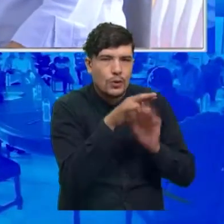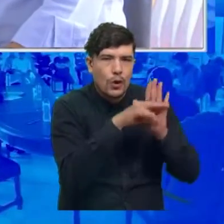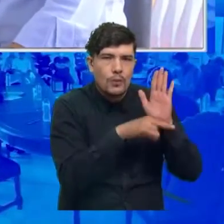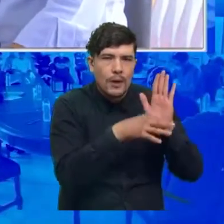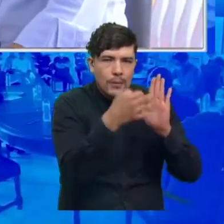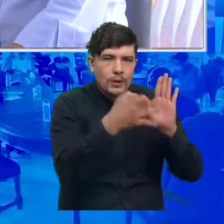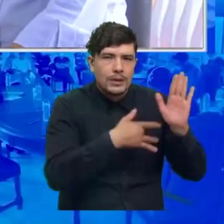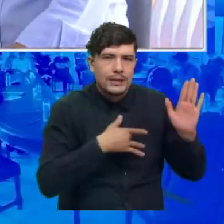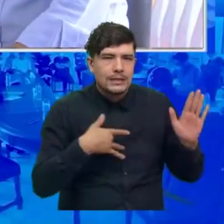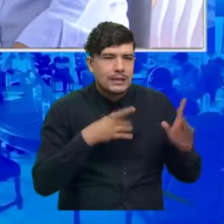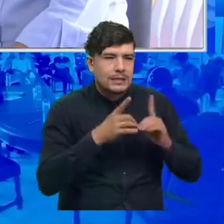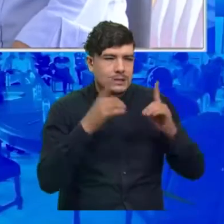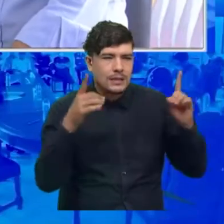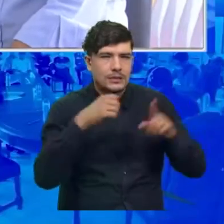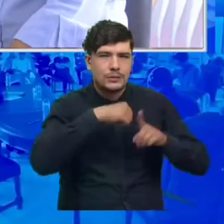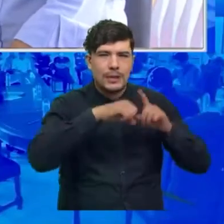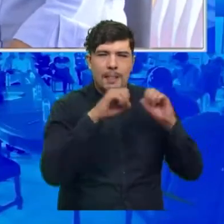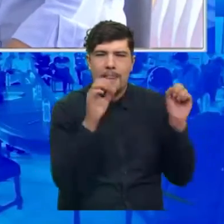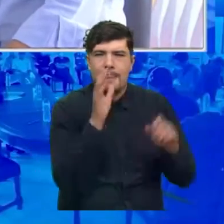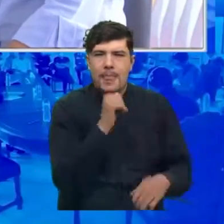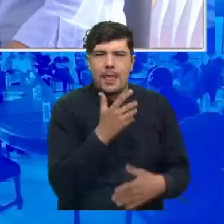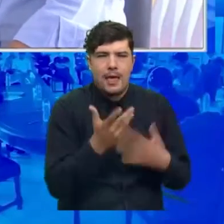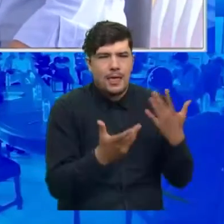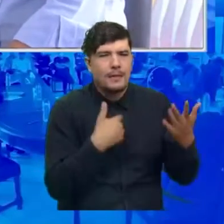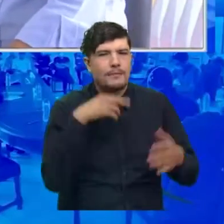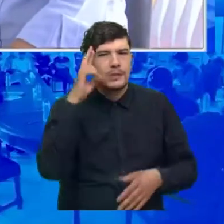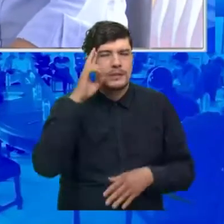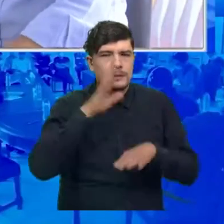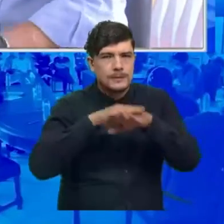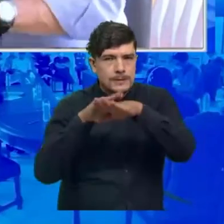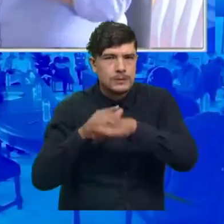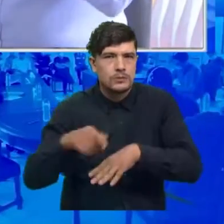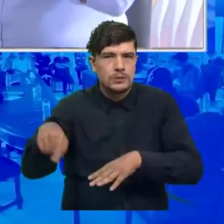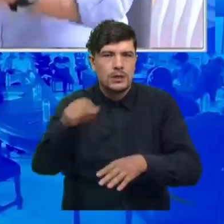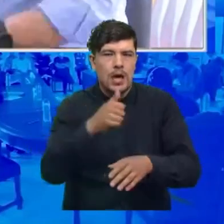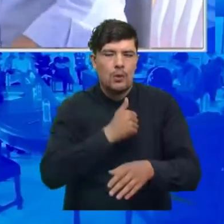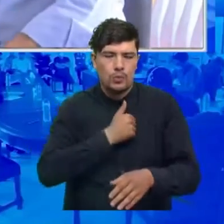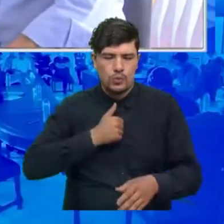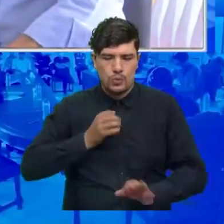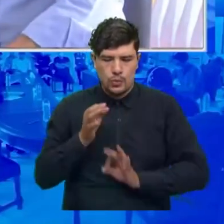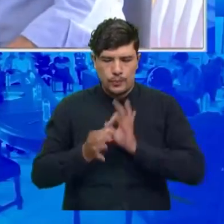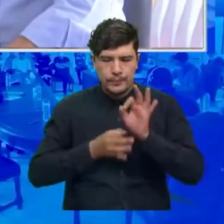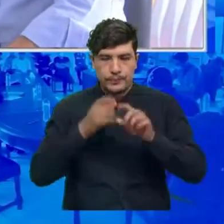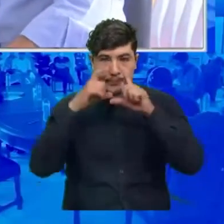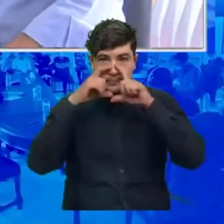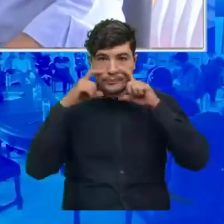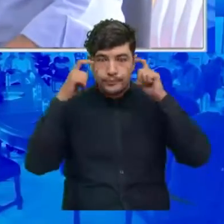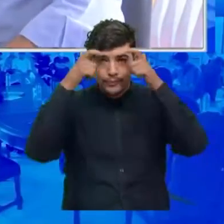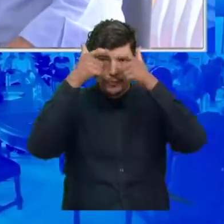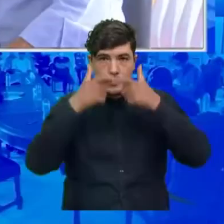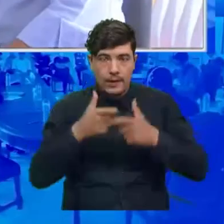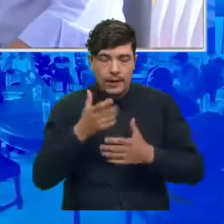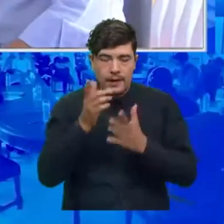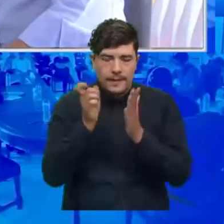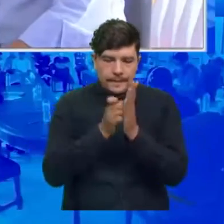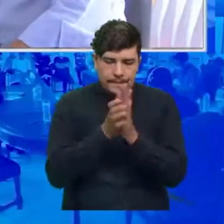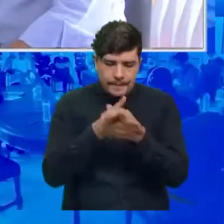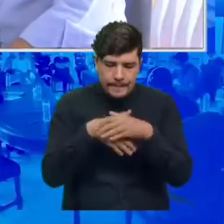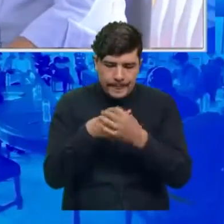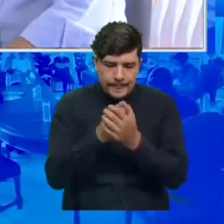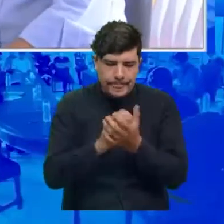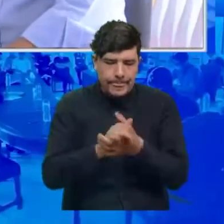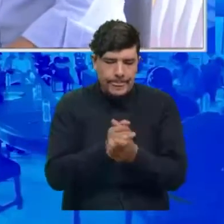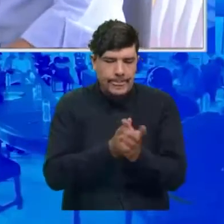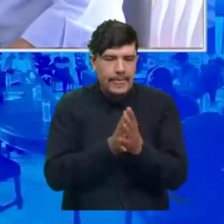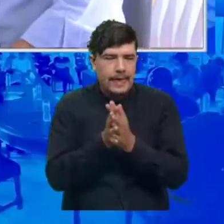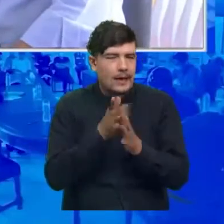distanciamiento y nosotros siempre hemos hecho ese llamado el autocuidado a usar los elementos de protección que es la más la mejor manera